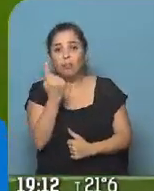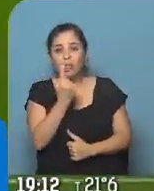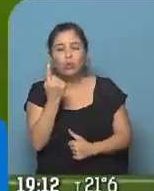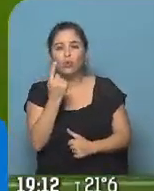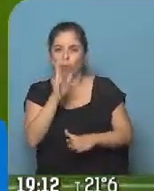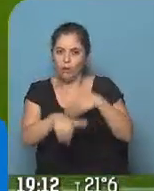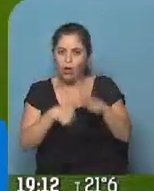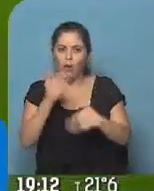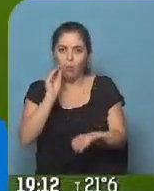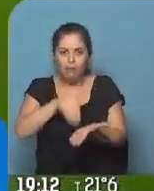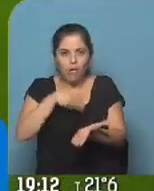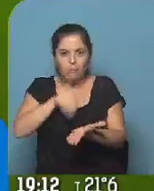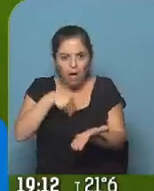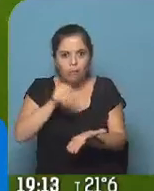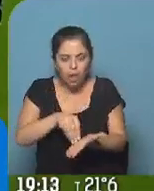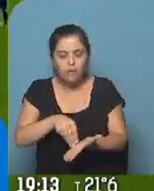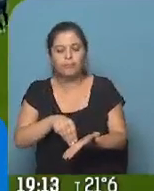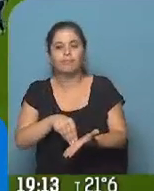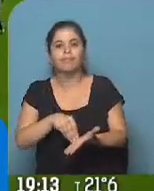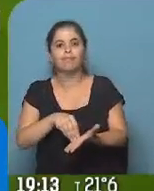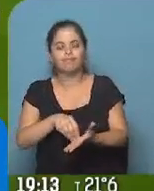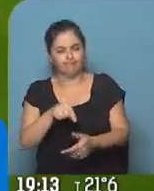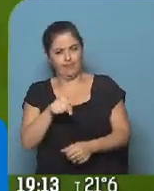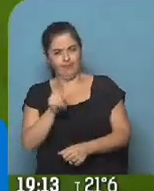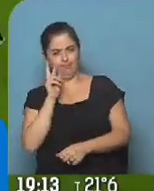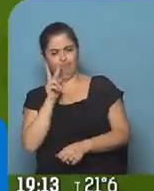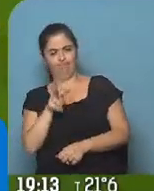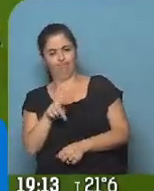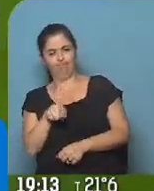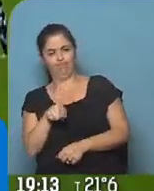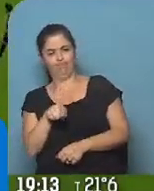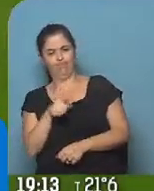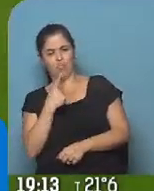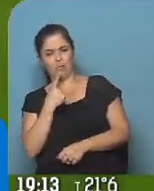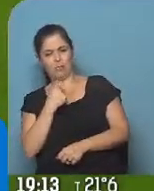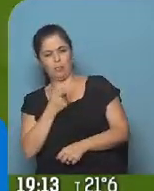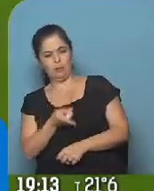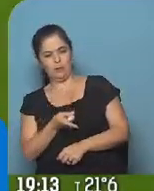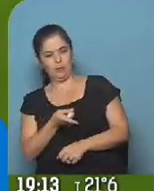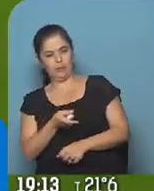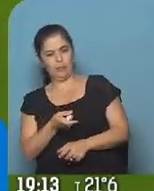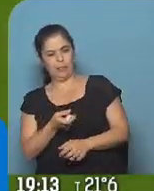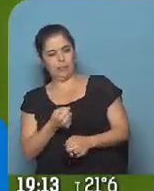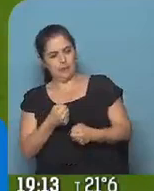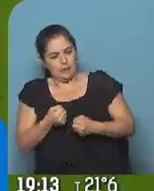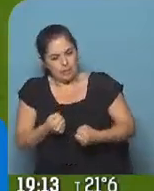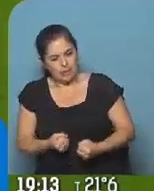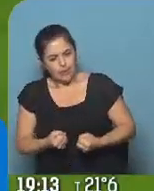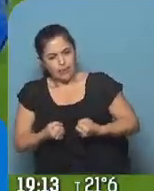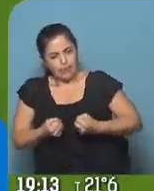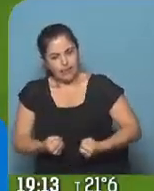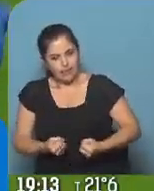en donde también quedó la sensación que River seguía con el cuerpo